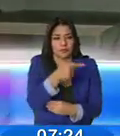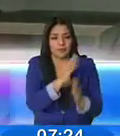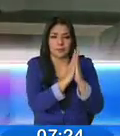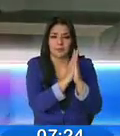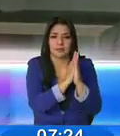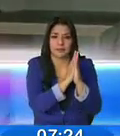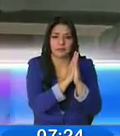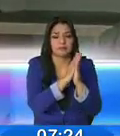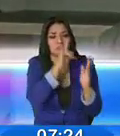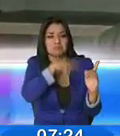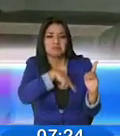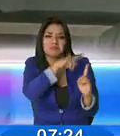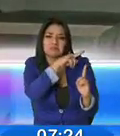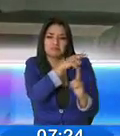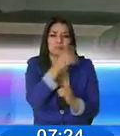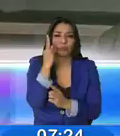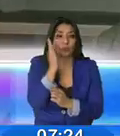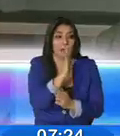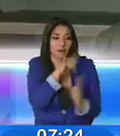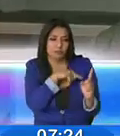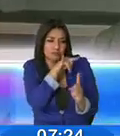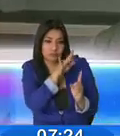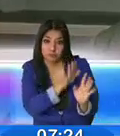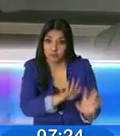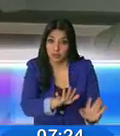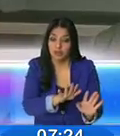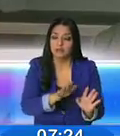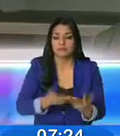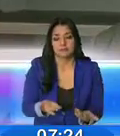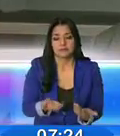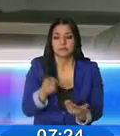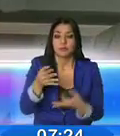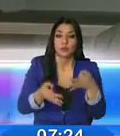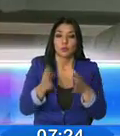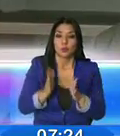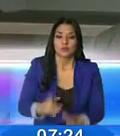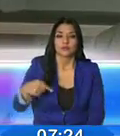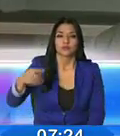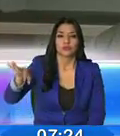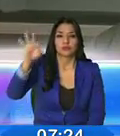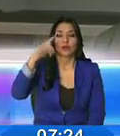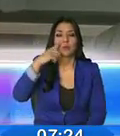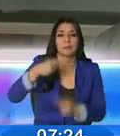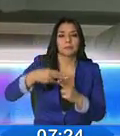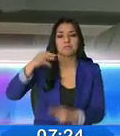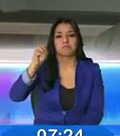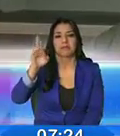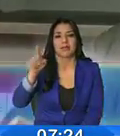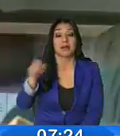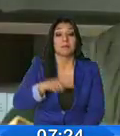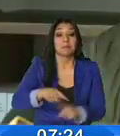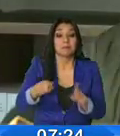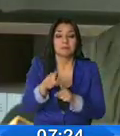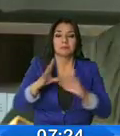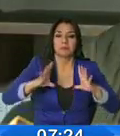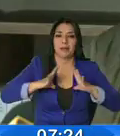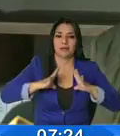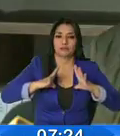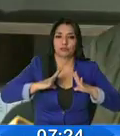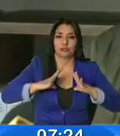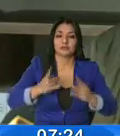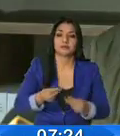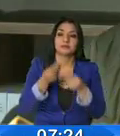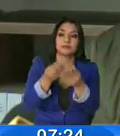que juzgue, entre comillas, a la doctora Daniela Camacho. Tenemos entendido que el juez sorteado es Miguel Jurado, pero por estar de vacaciones tiene que conocer